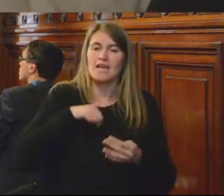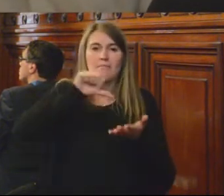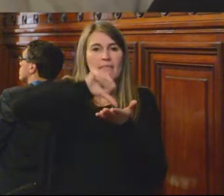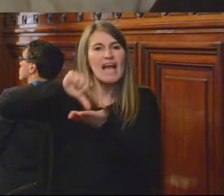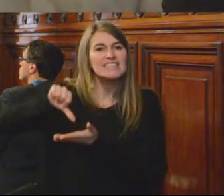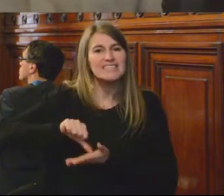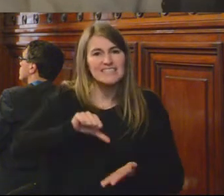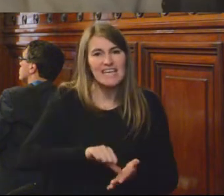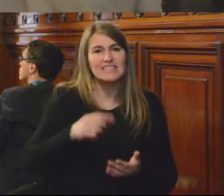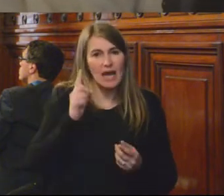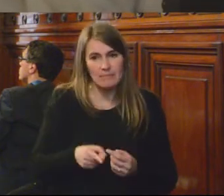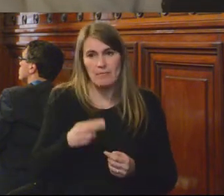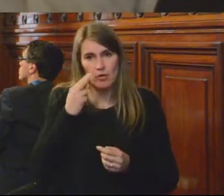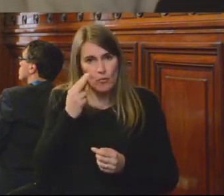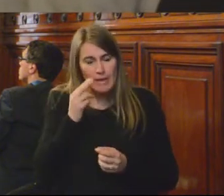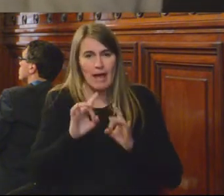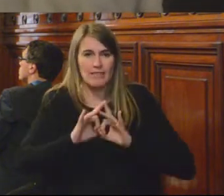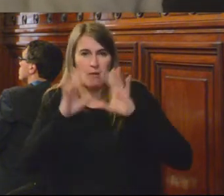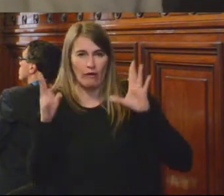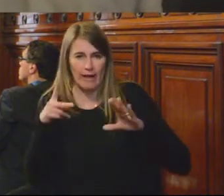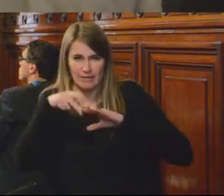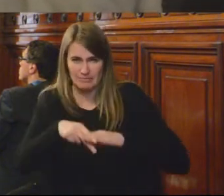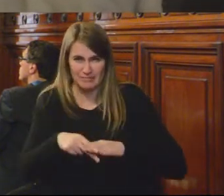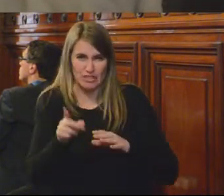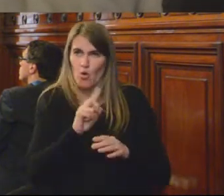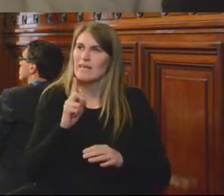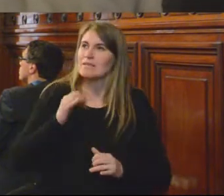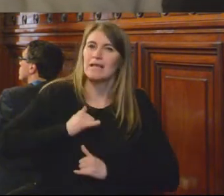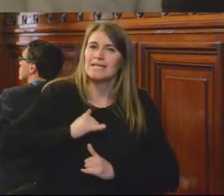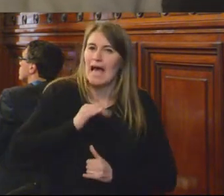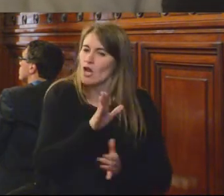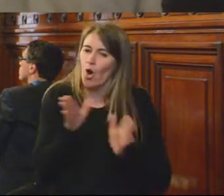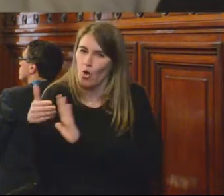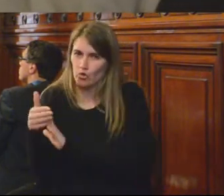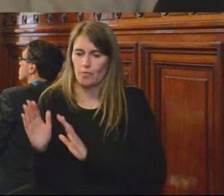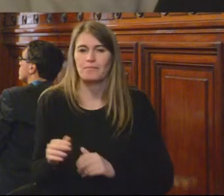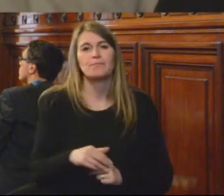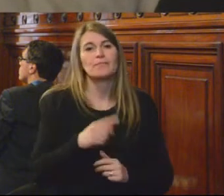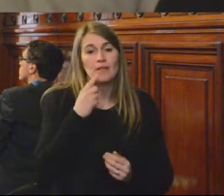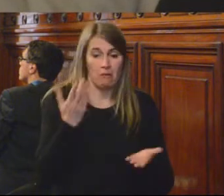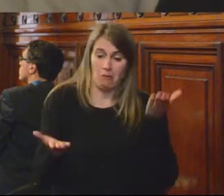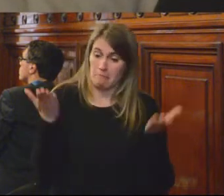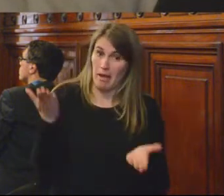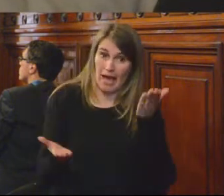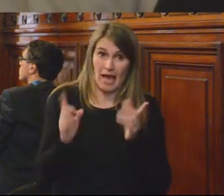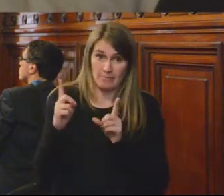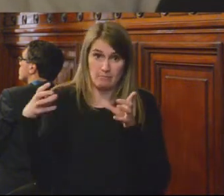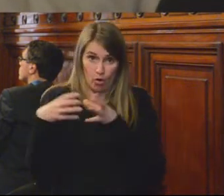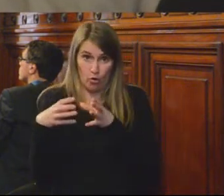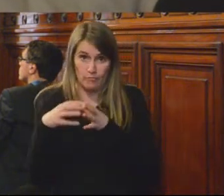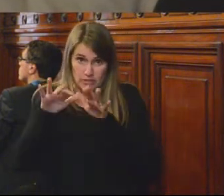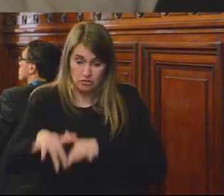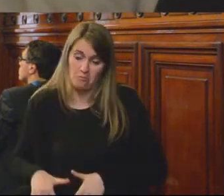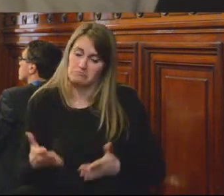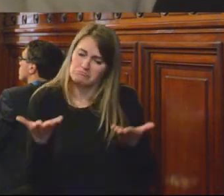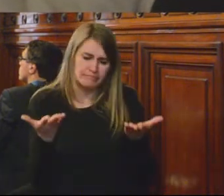había ocurrido una ruptura democrática que no provenía de un golpe de Estado militar. En base a un estudio comparado de aquel informe de la Comisión y la realidad venezolana de hoy,